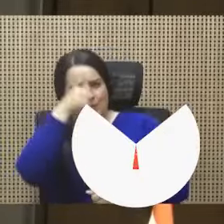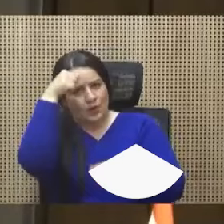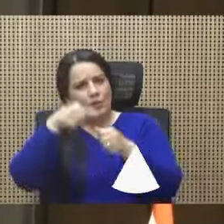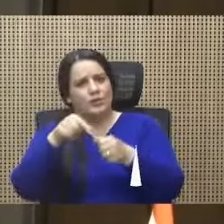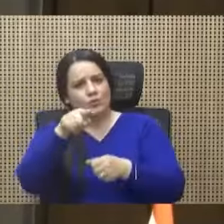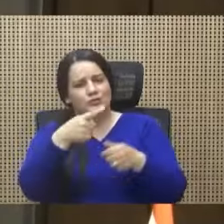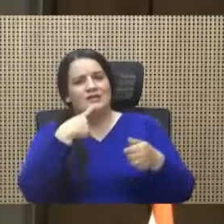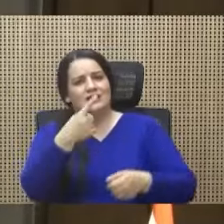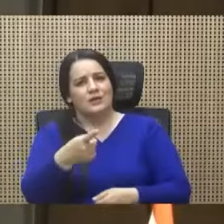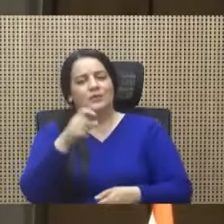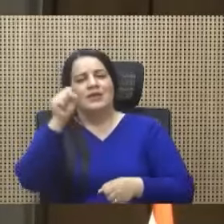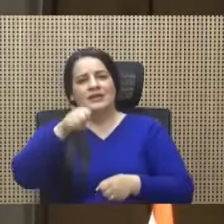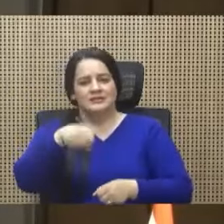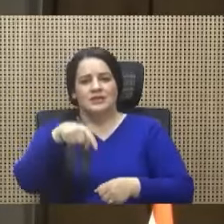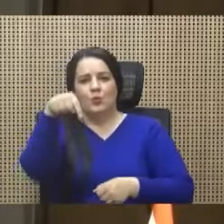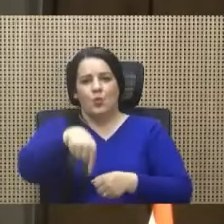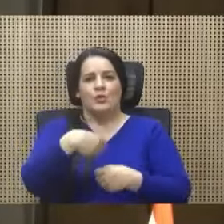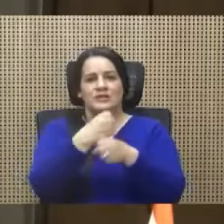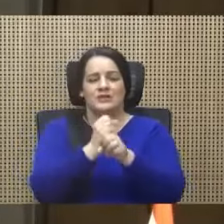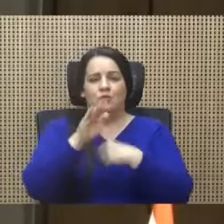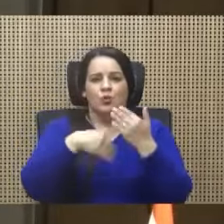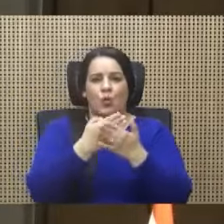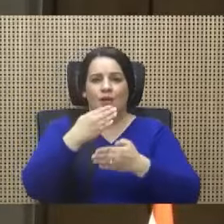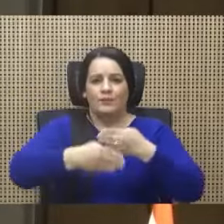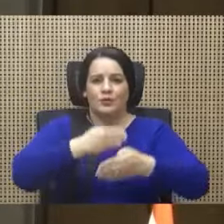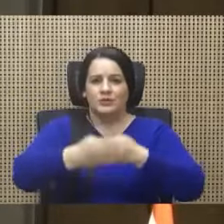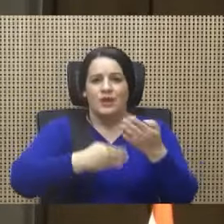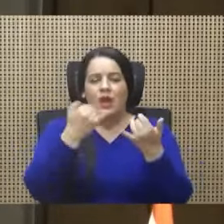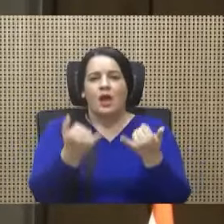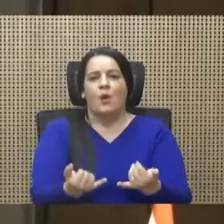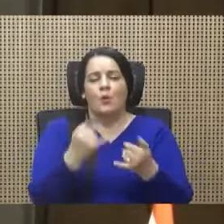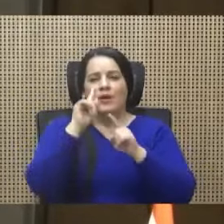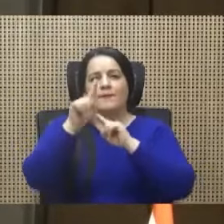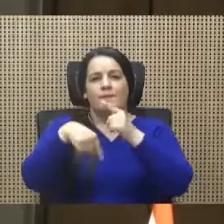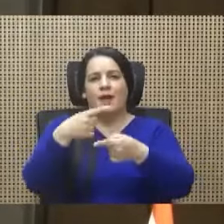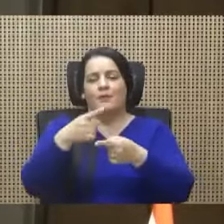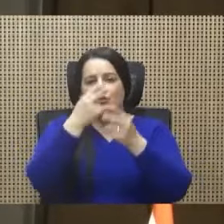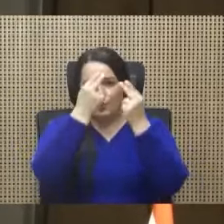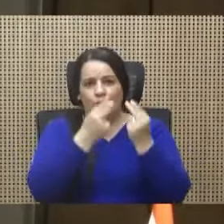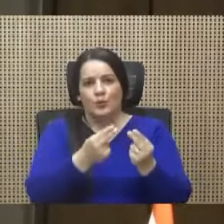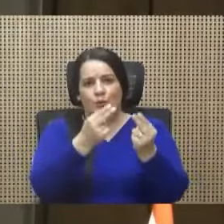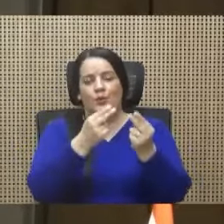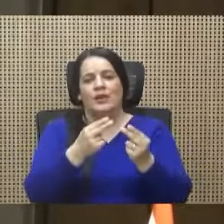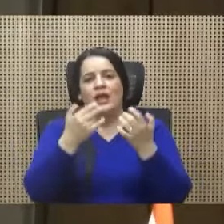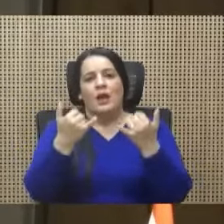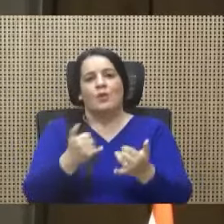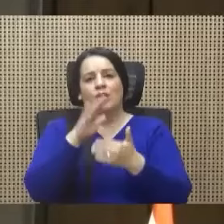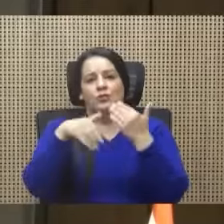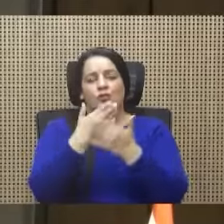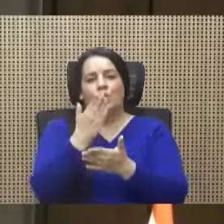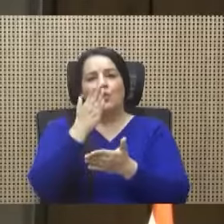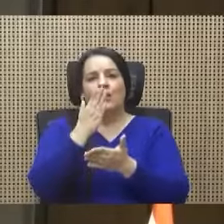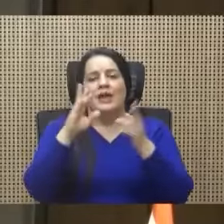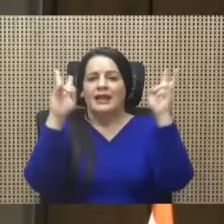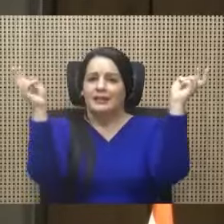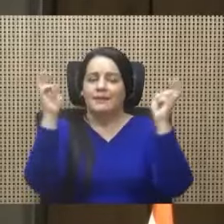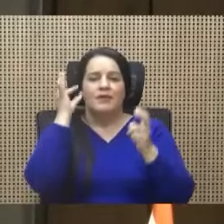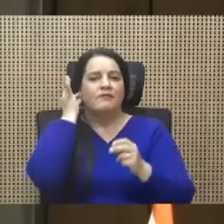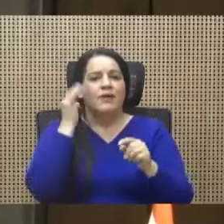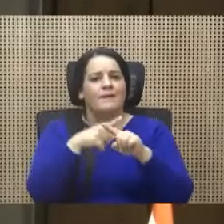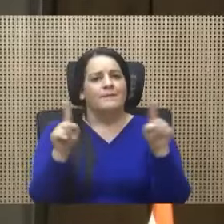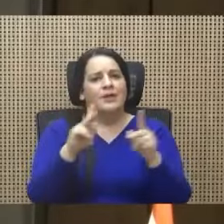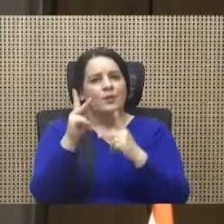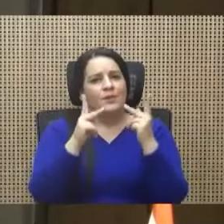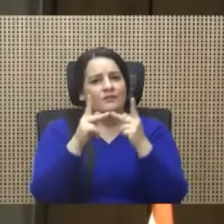que estaba bien que hiciéramos hoy todo el proceso, ahora vamos para honores, ya pasamos todo el tema femenino, que está perfecto, pero creo que